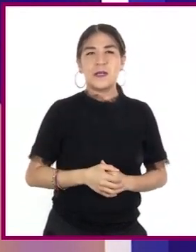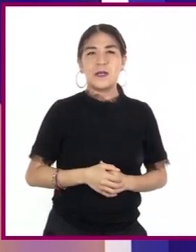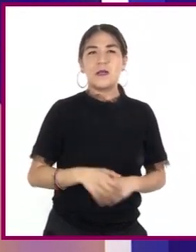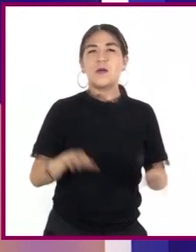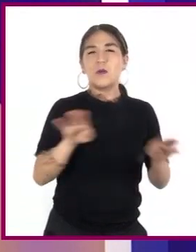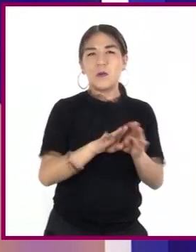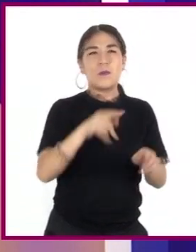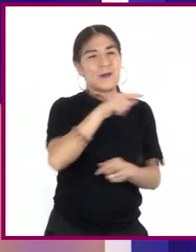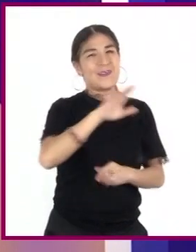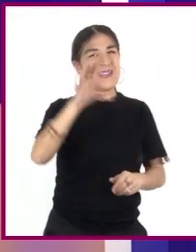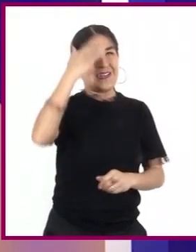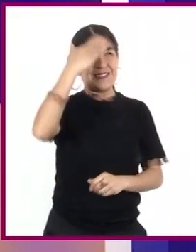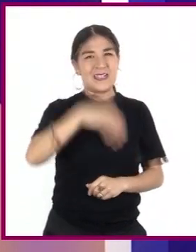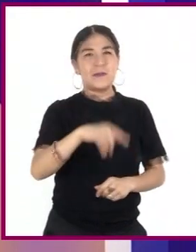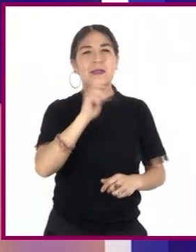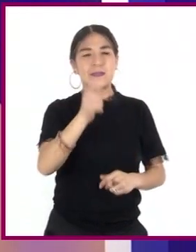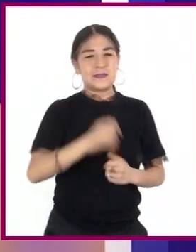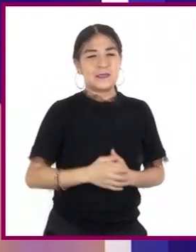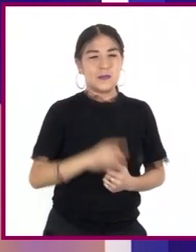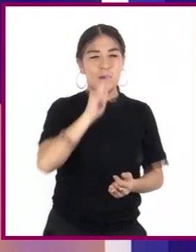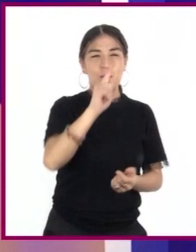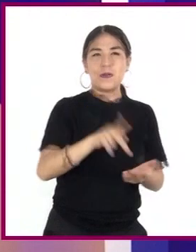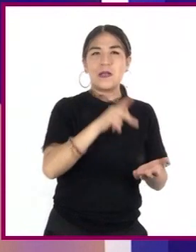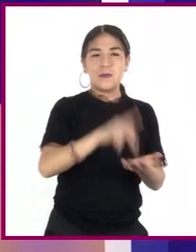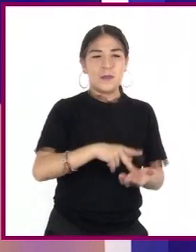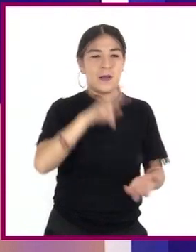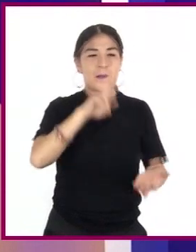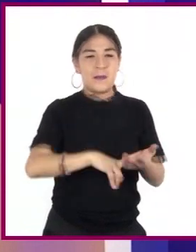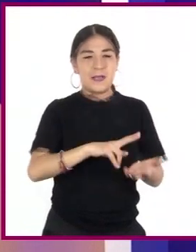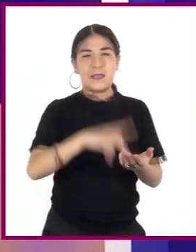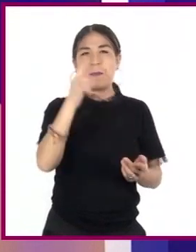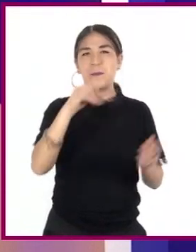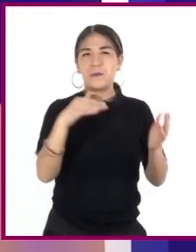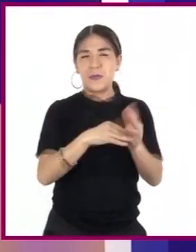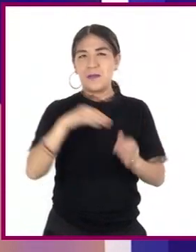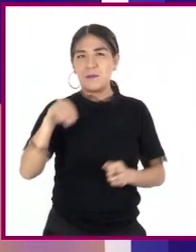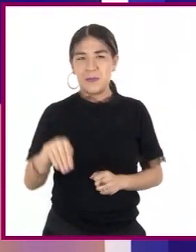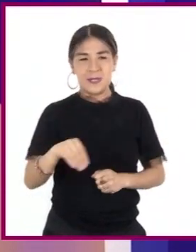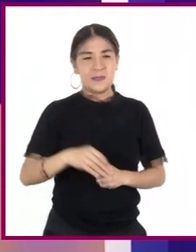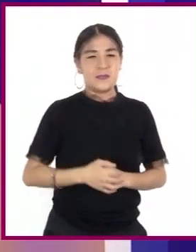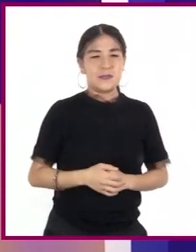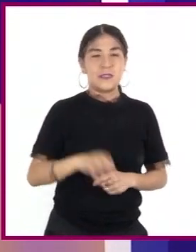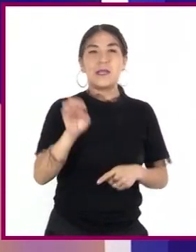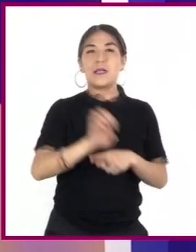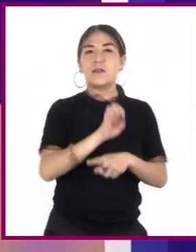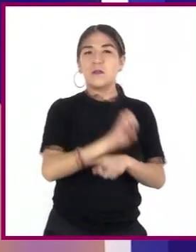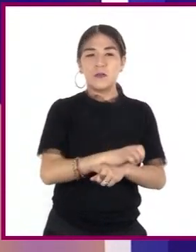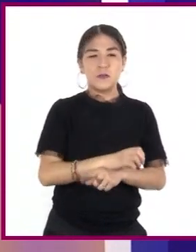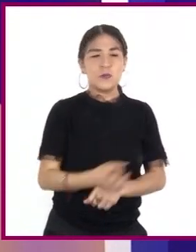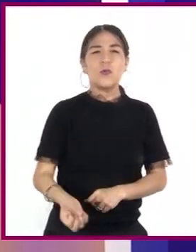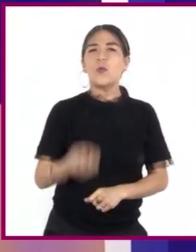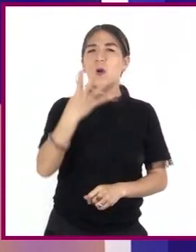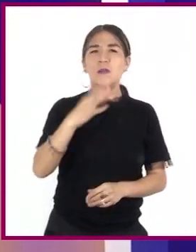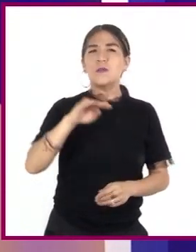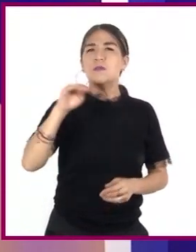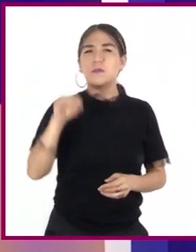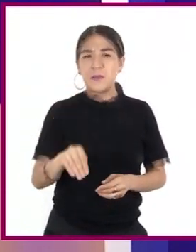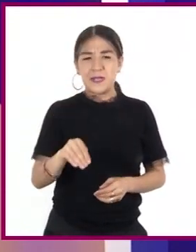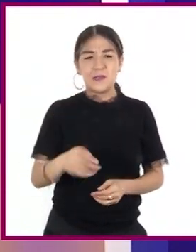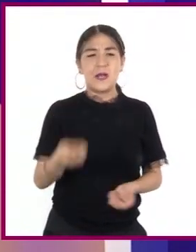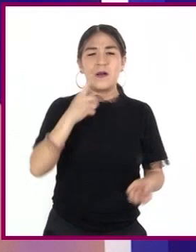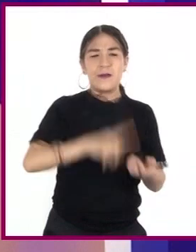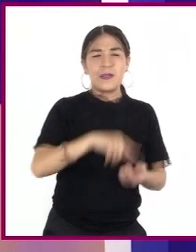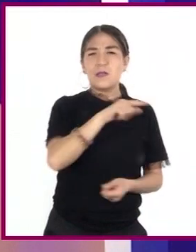que ya sabemos. Un kilómetro equivale a 1000 metros. Entonces, ¿cuántos metros hay